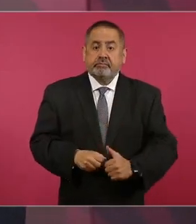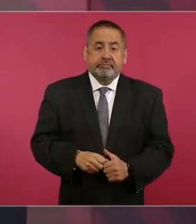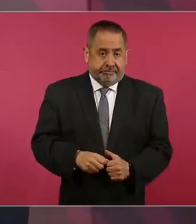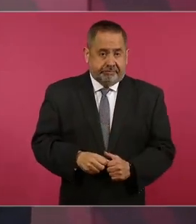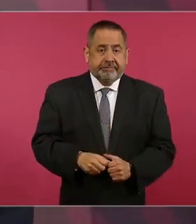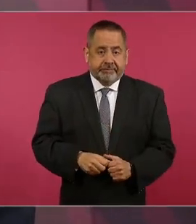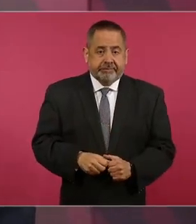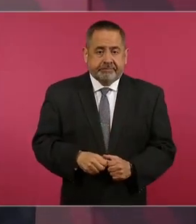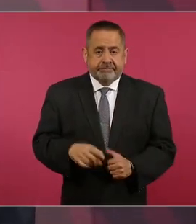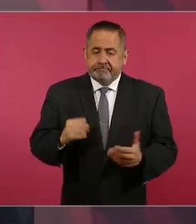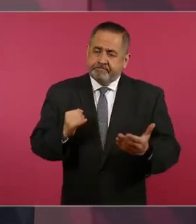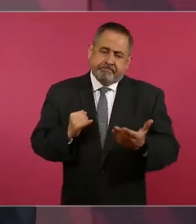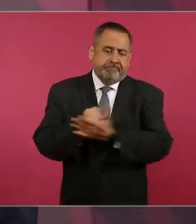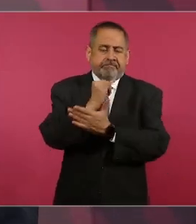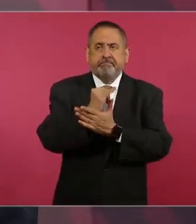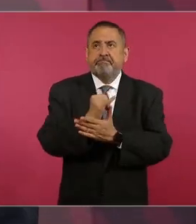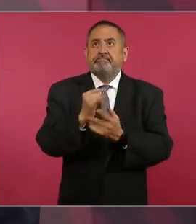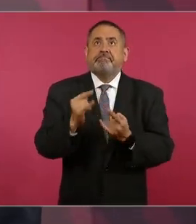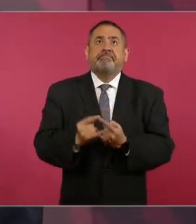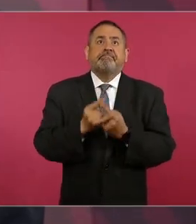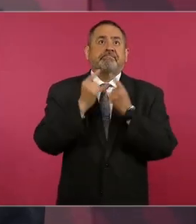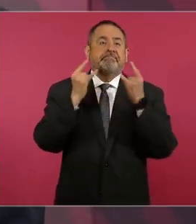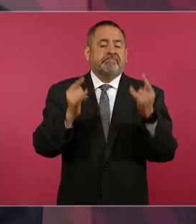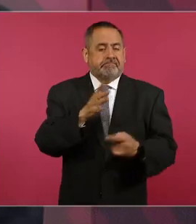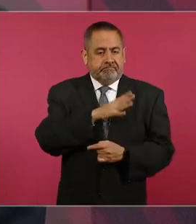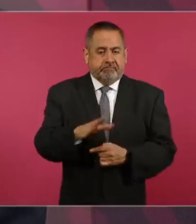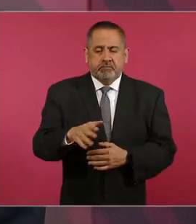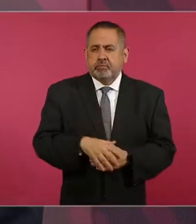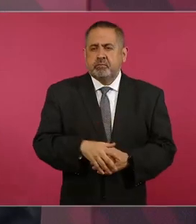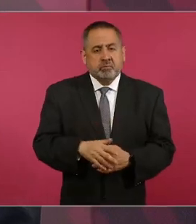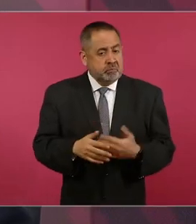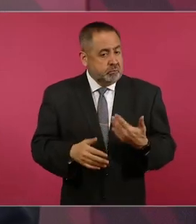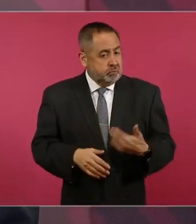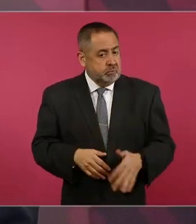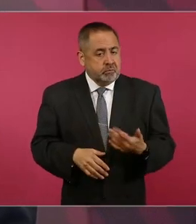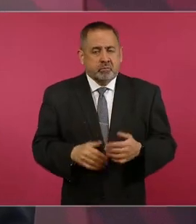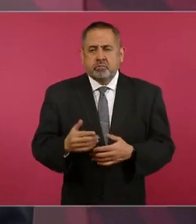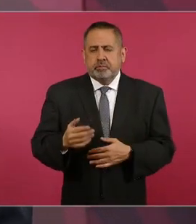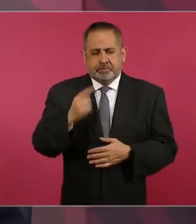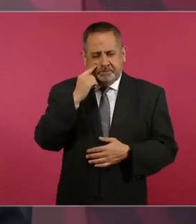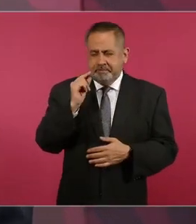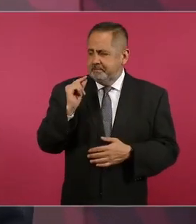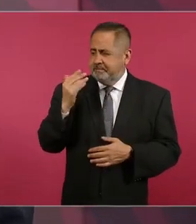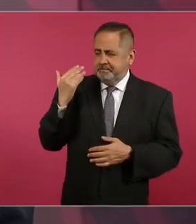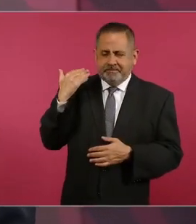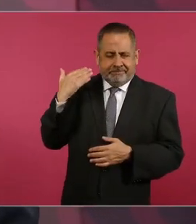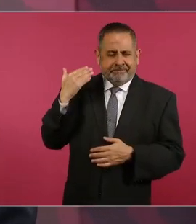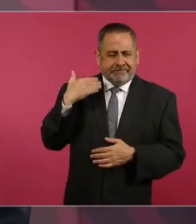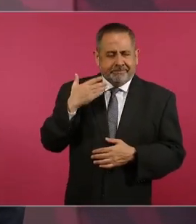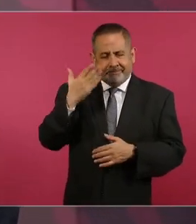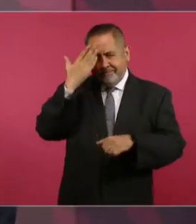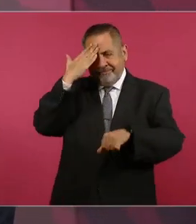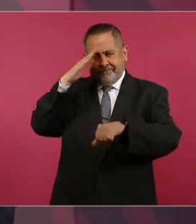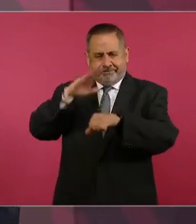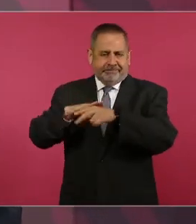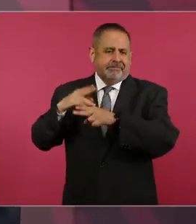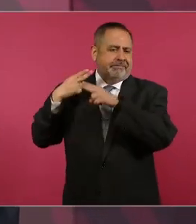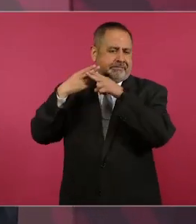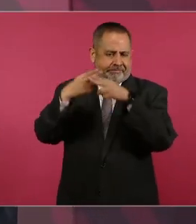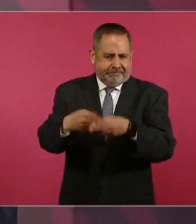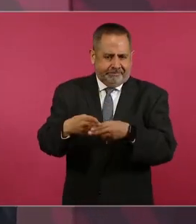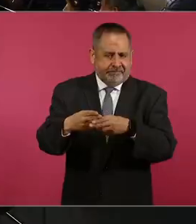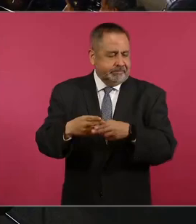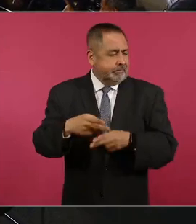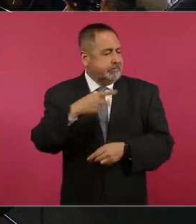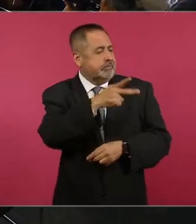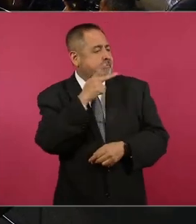histórica fundamental. Hace unos días que se conmemoró un aniversario más de